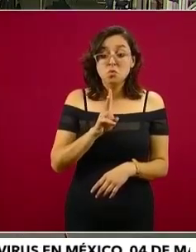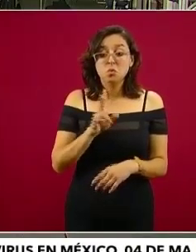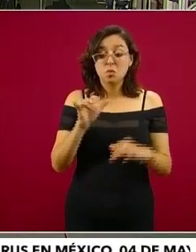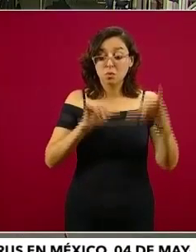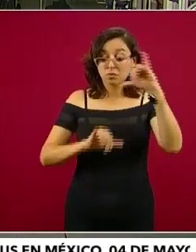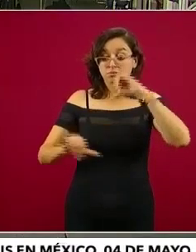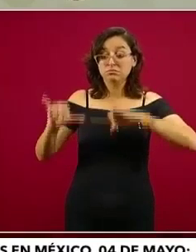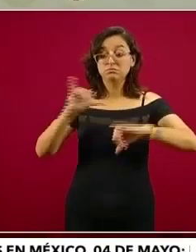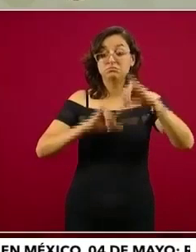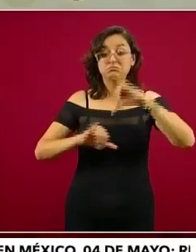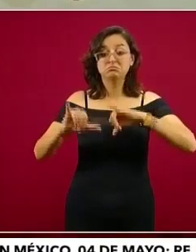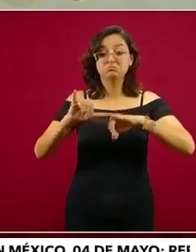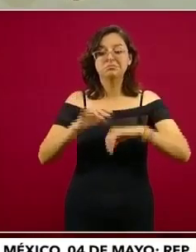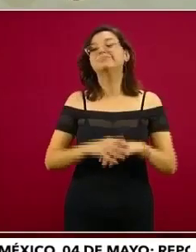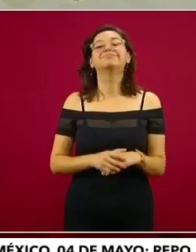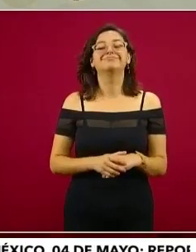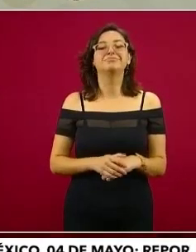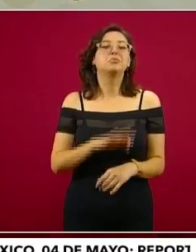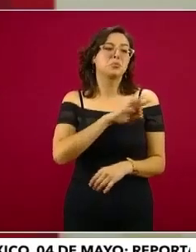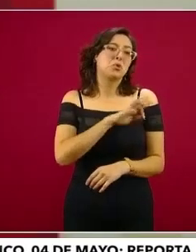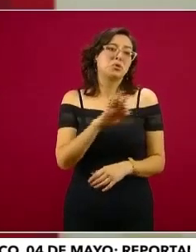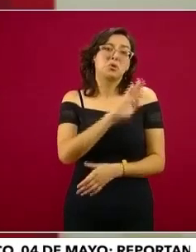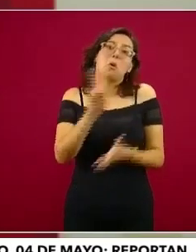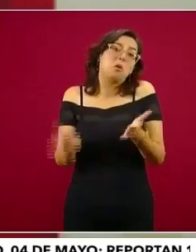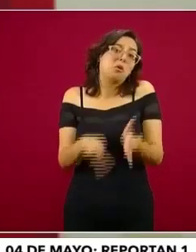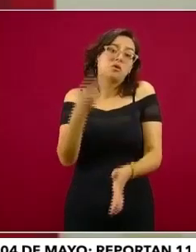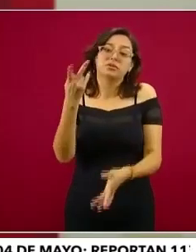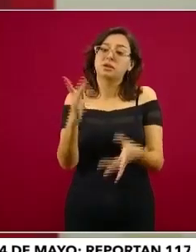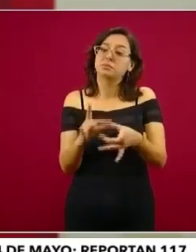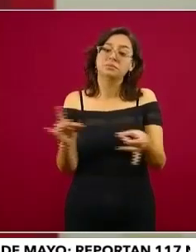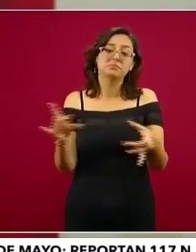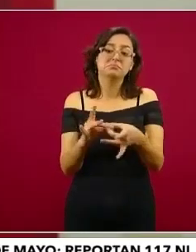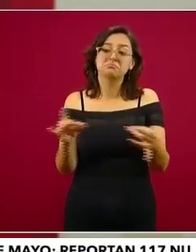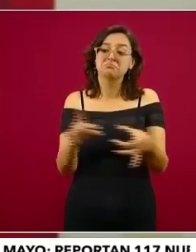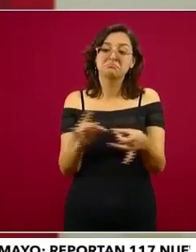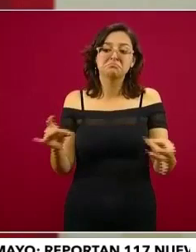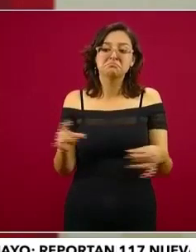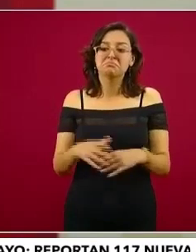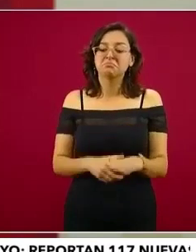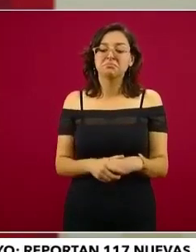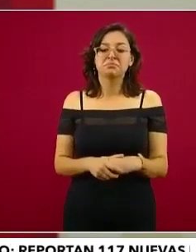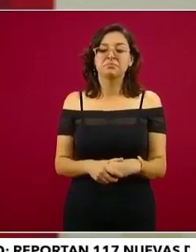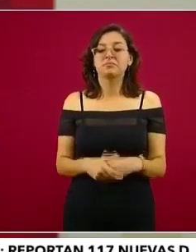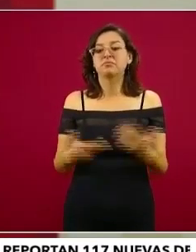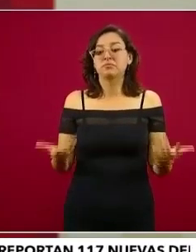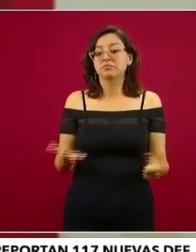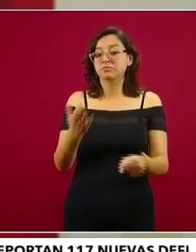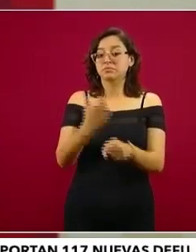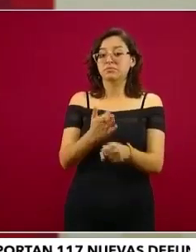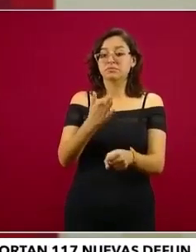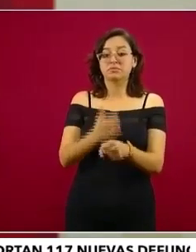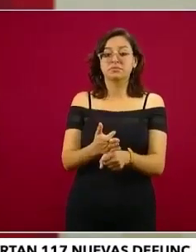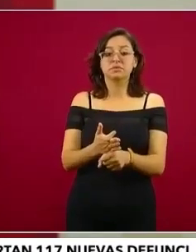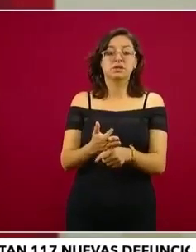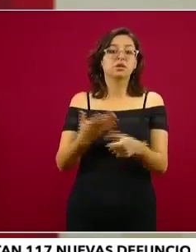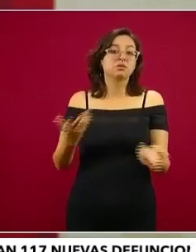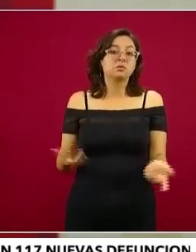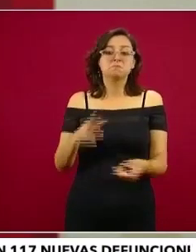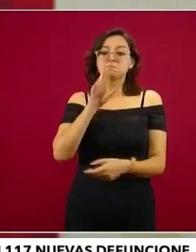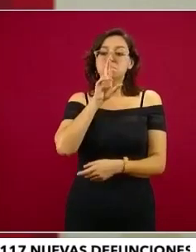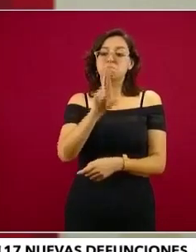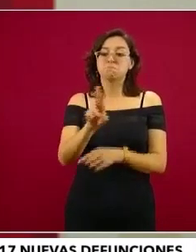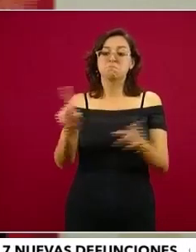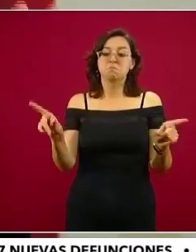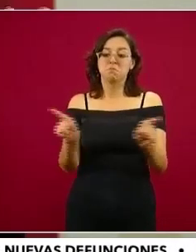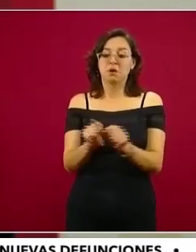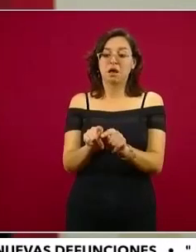básicamente podemos hacer una nueva sesión sobre pruebas. El estado del arte, la situación actual se resume de la siguiente manera.